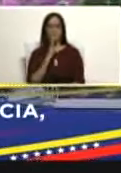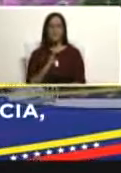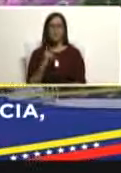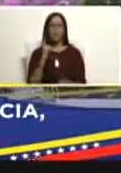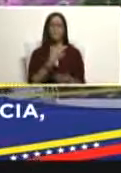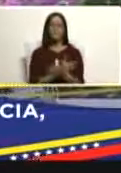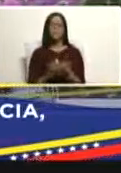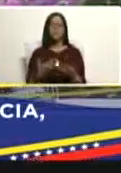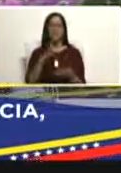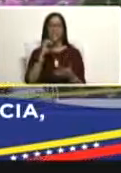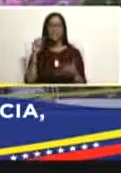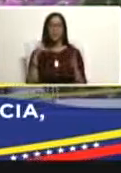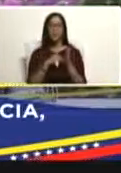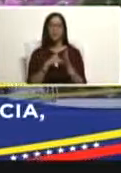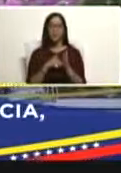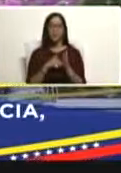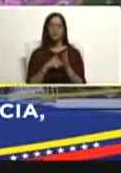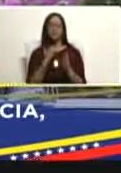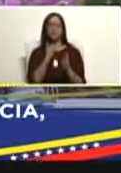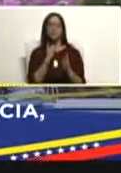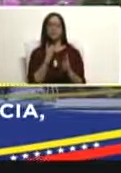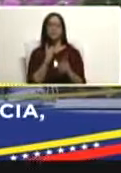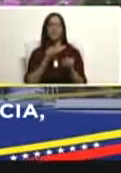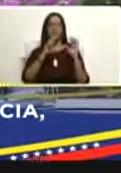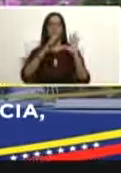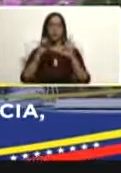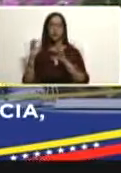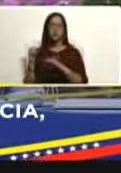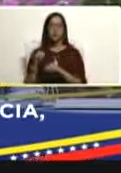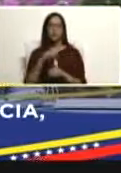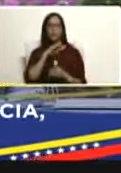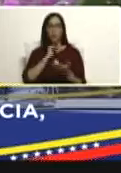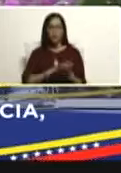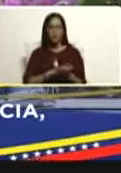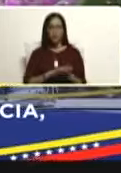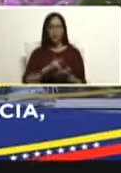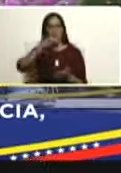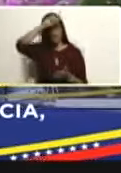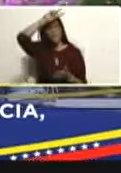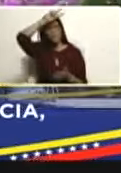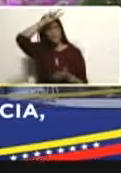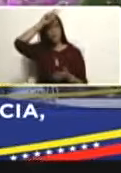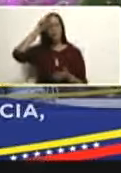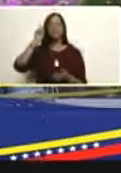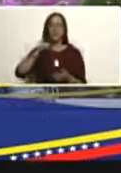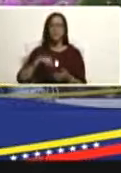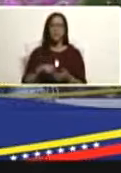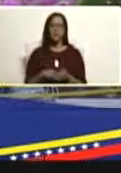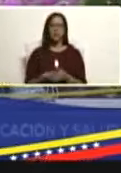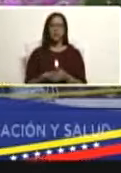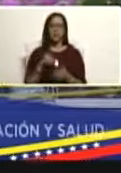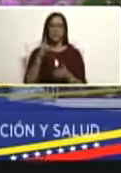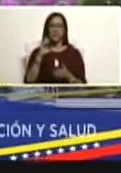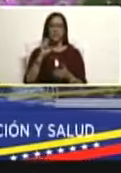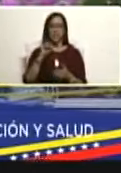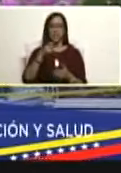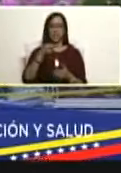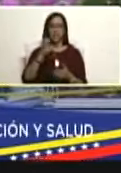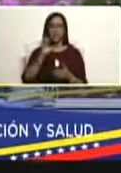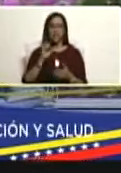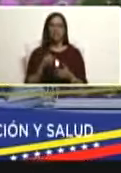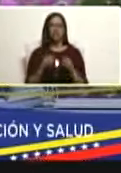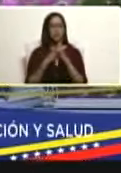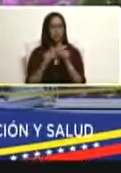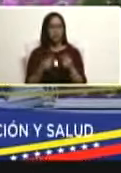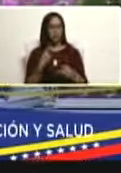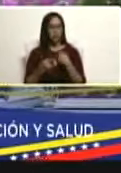casos y más de 800 fallecidos. El año pasado Perú fue el epicentro del dengue. Y todos estos indicadores científicos,